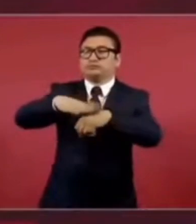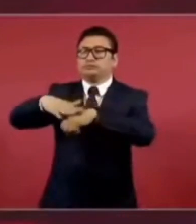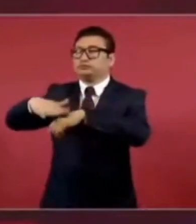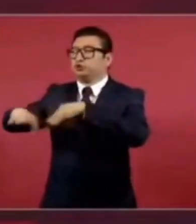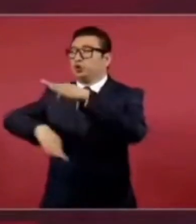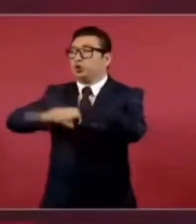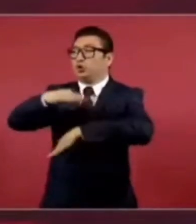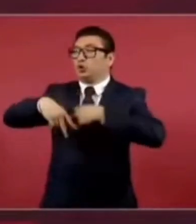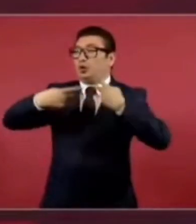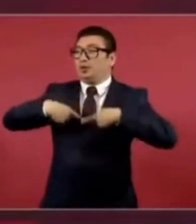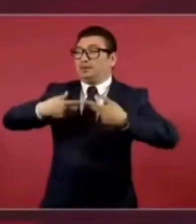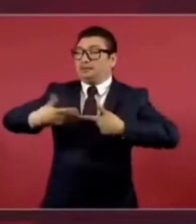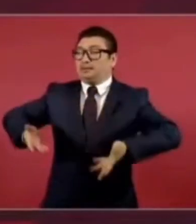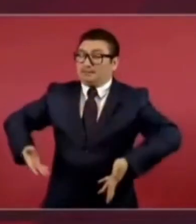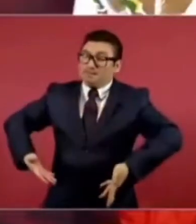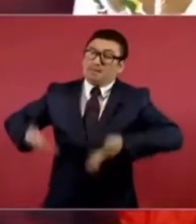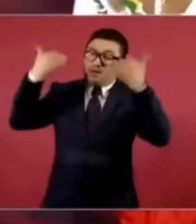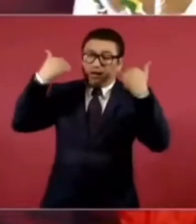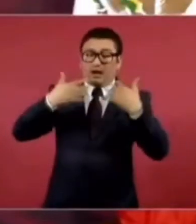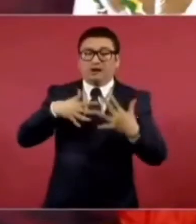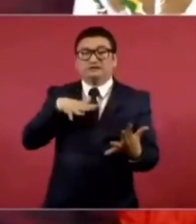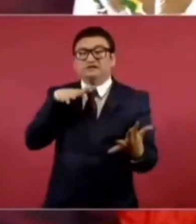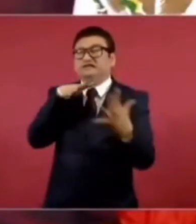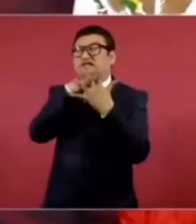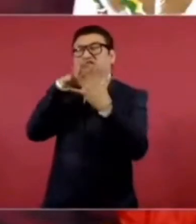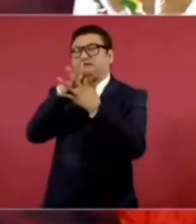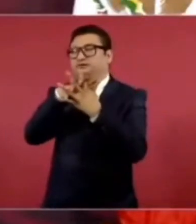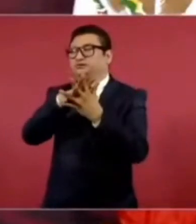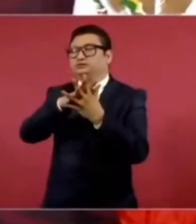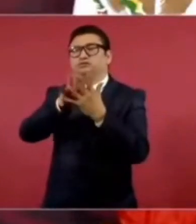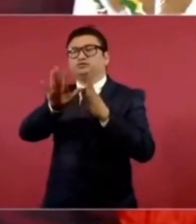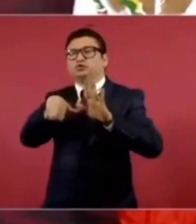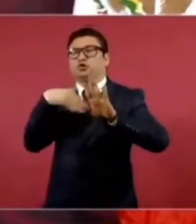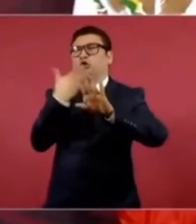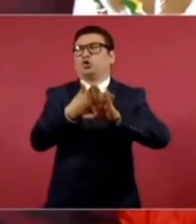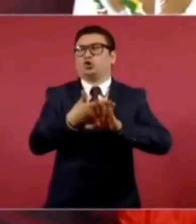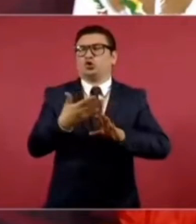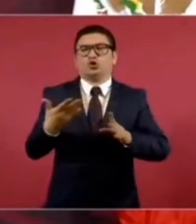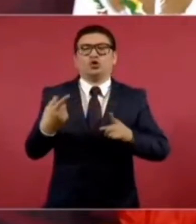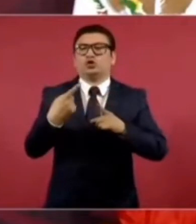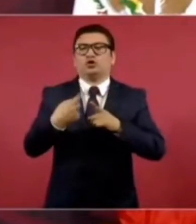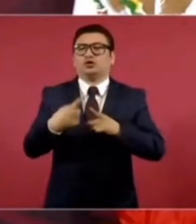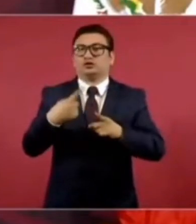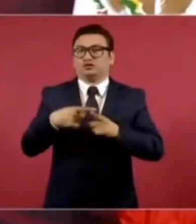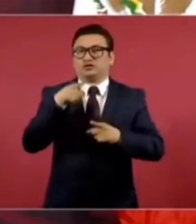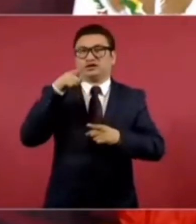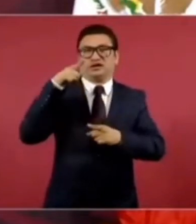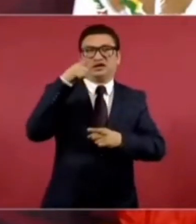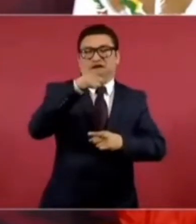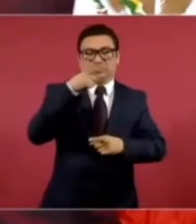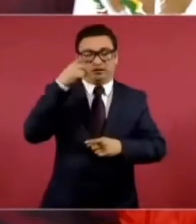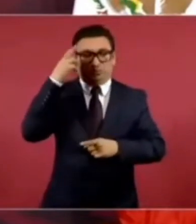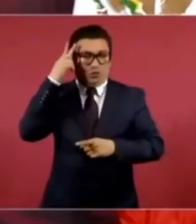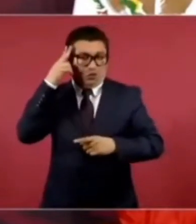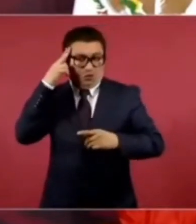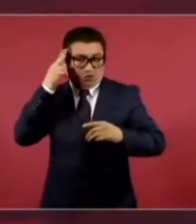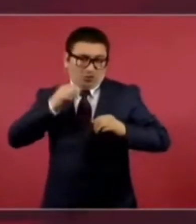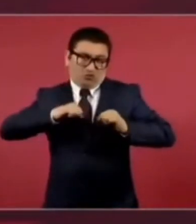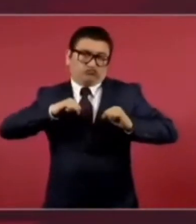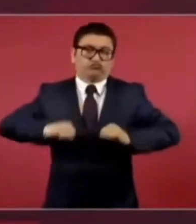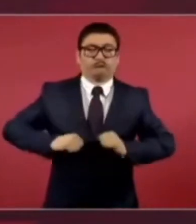tomar las armas en contra de la dictadura de Porfirio Díaz.